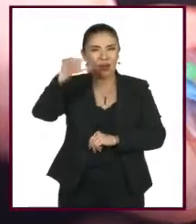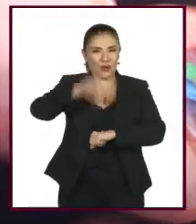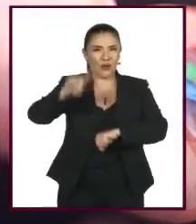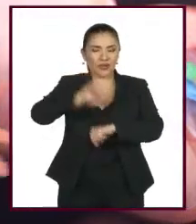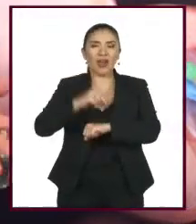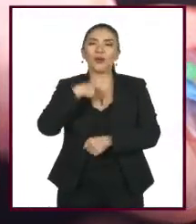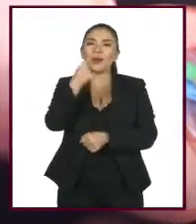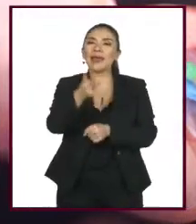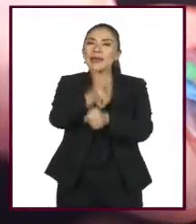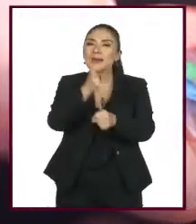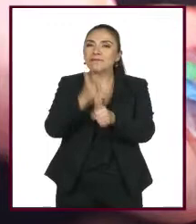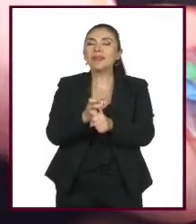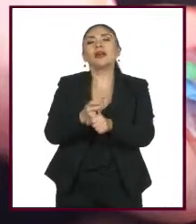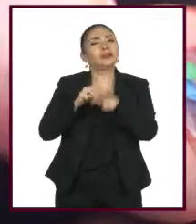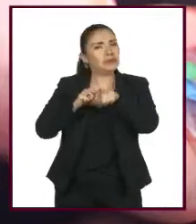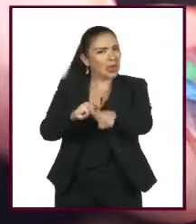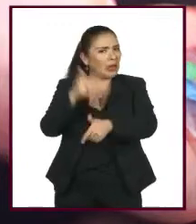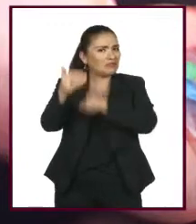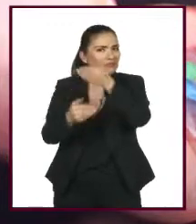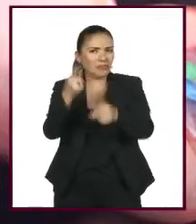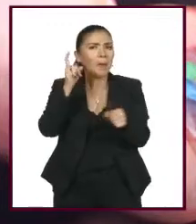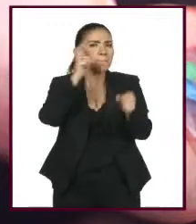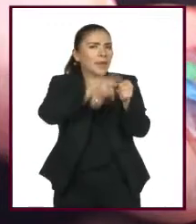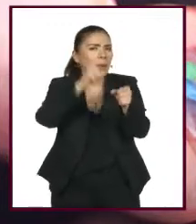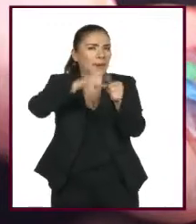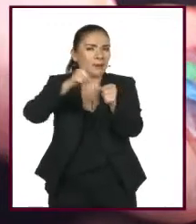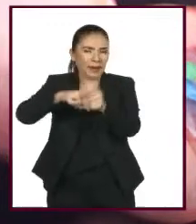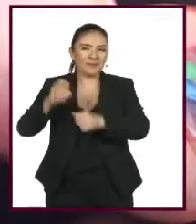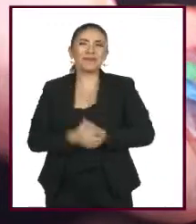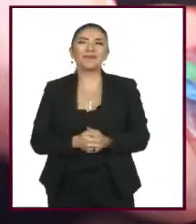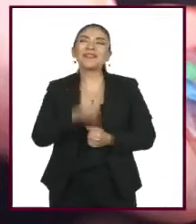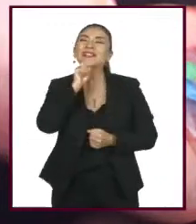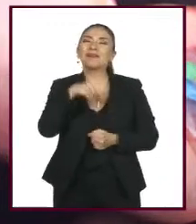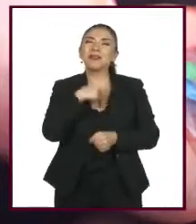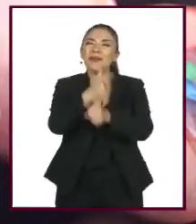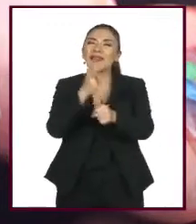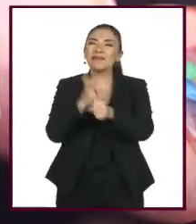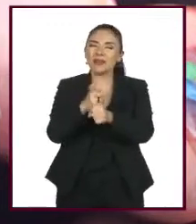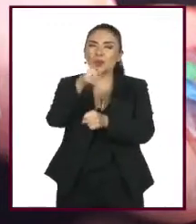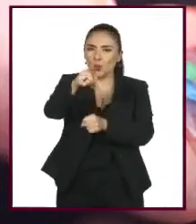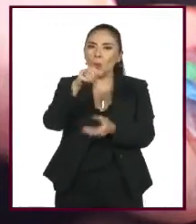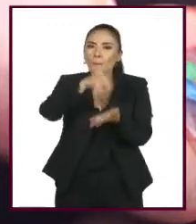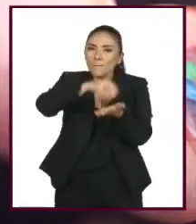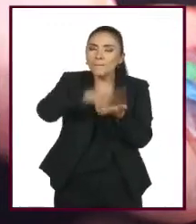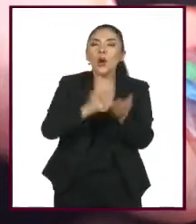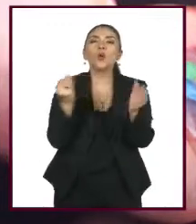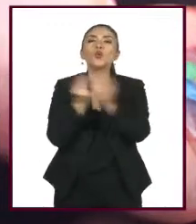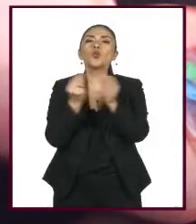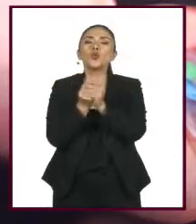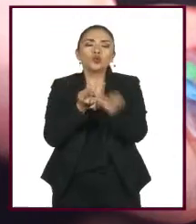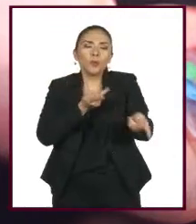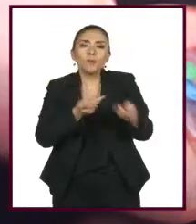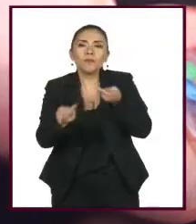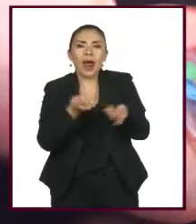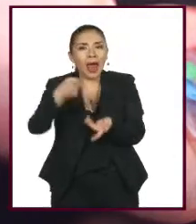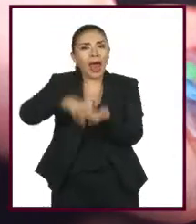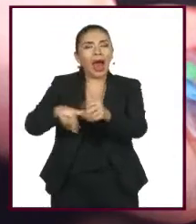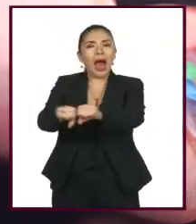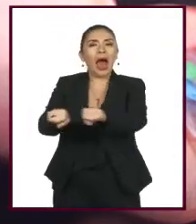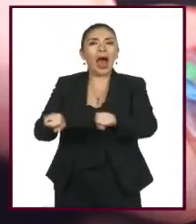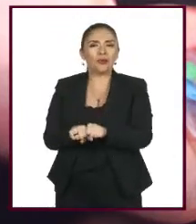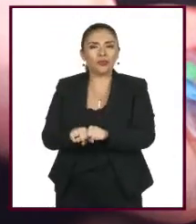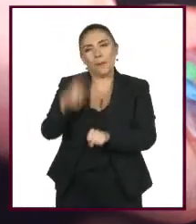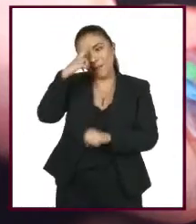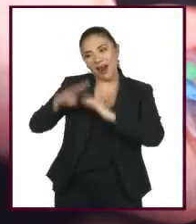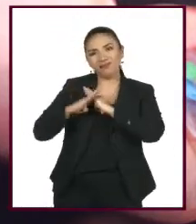La invitación es permanente a que se inscriban, a que se adhieran. Y también los invitamos para que se inscriban al curso Estrategia en el Aula,